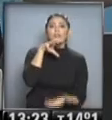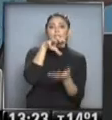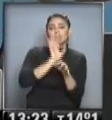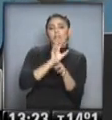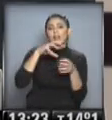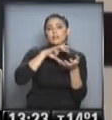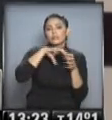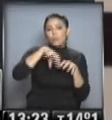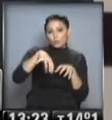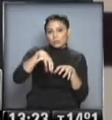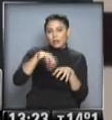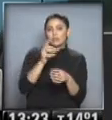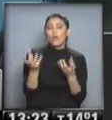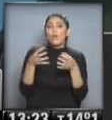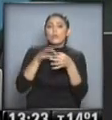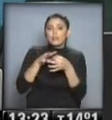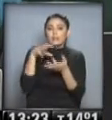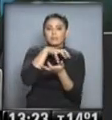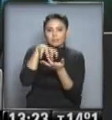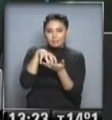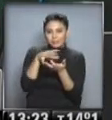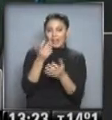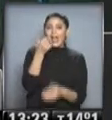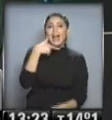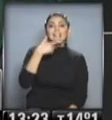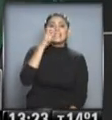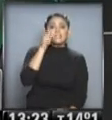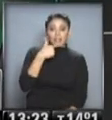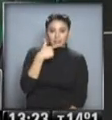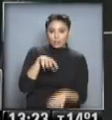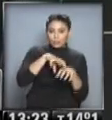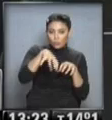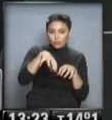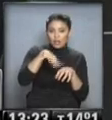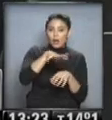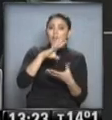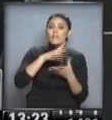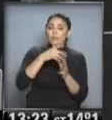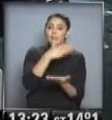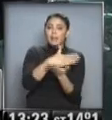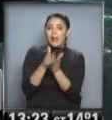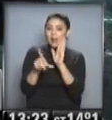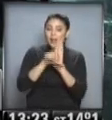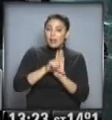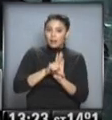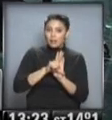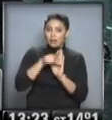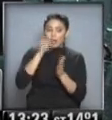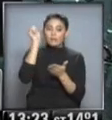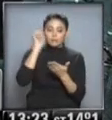Sí clra justamente sucursal está en el área legal Alejandro justamente están